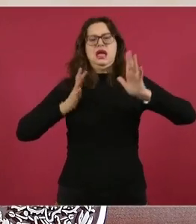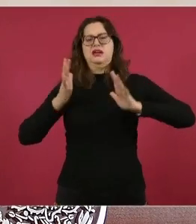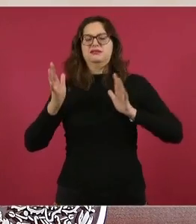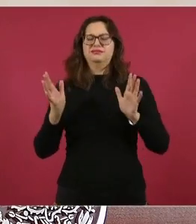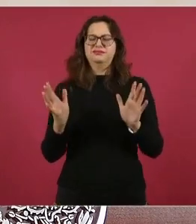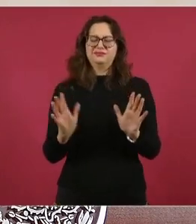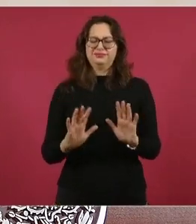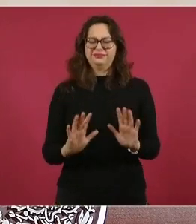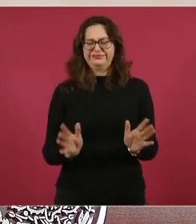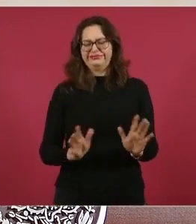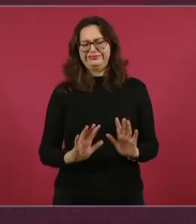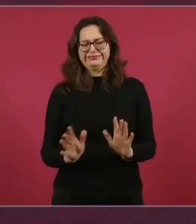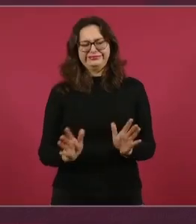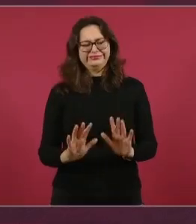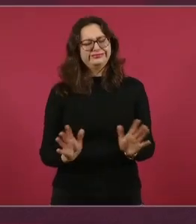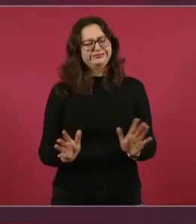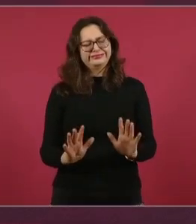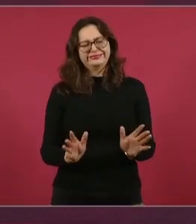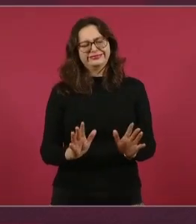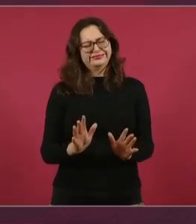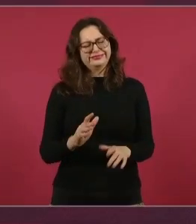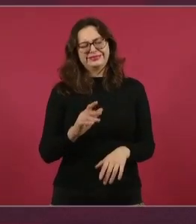o empezar a